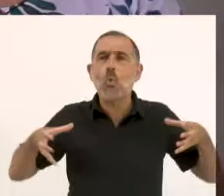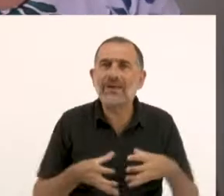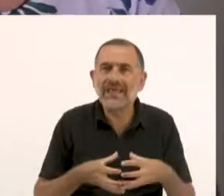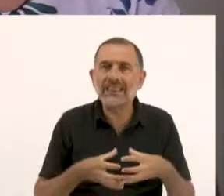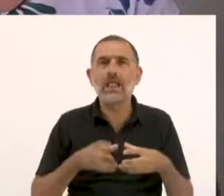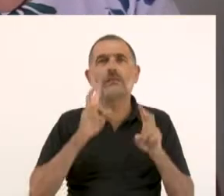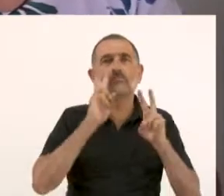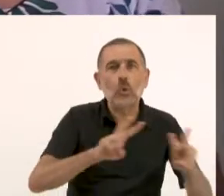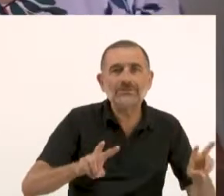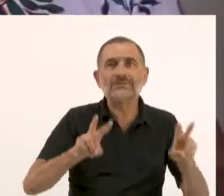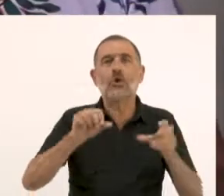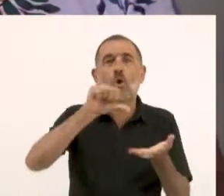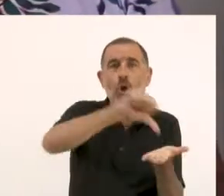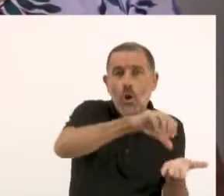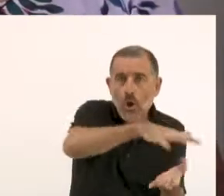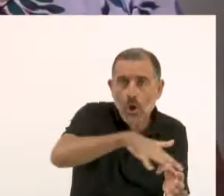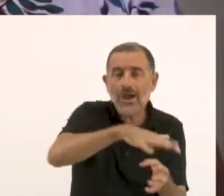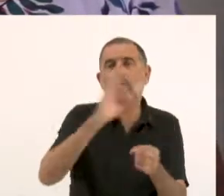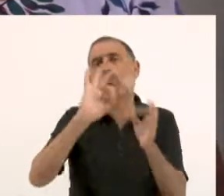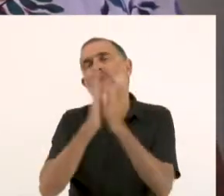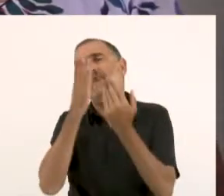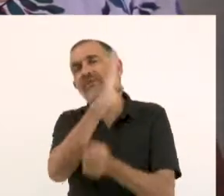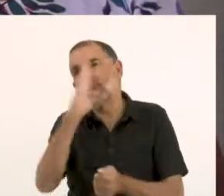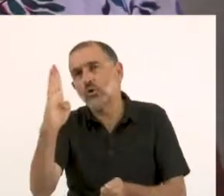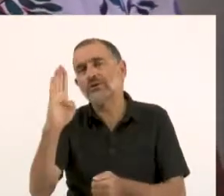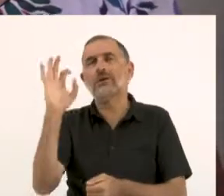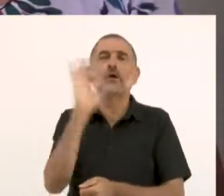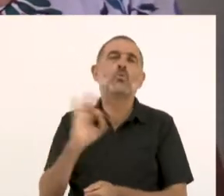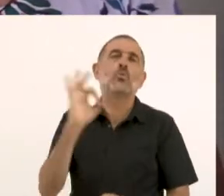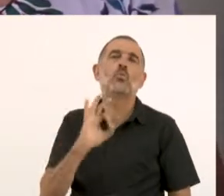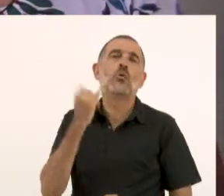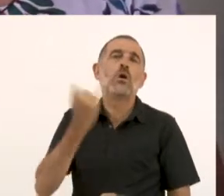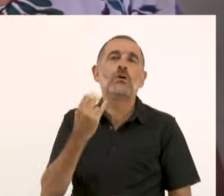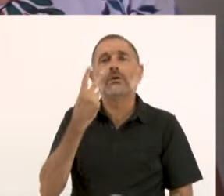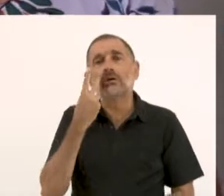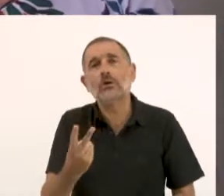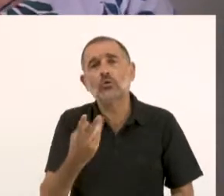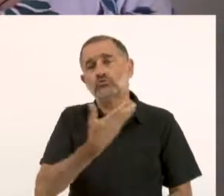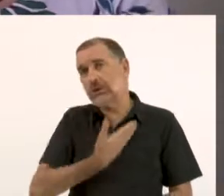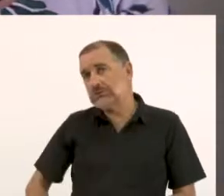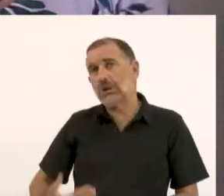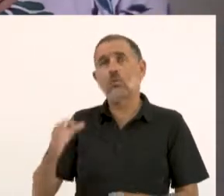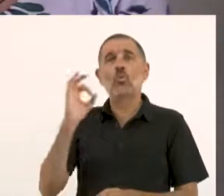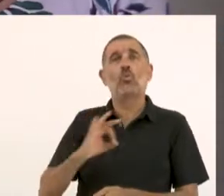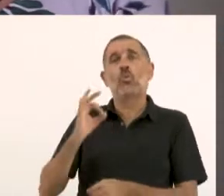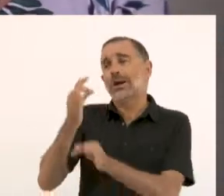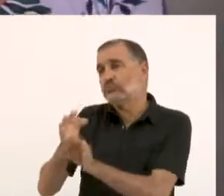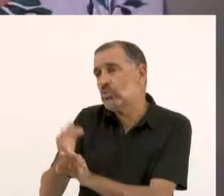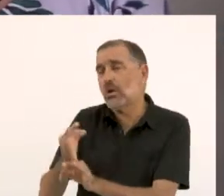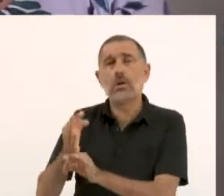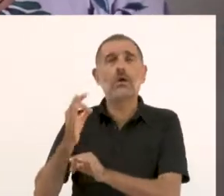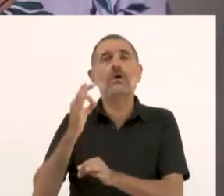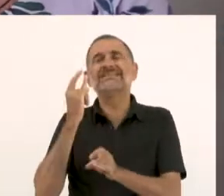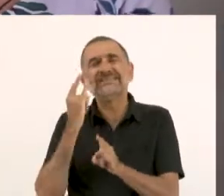puede ser un ente gubernamental, puede ser una escuela. Siempre en el interior, porque siempre